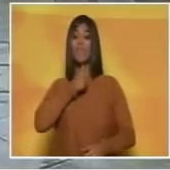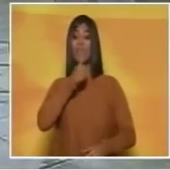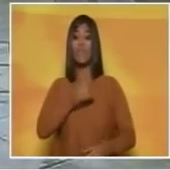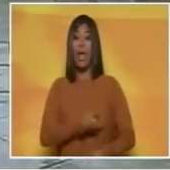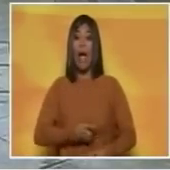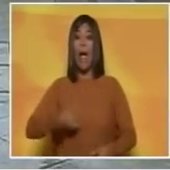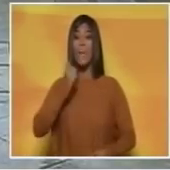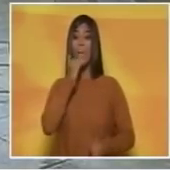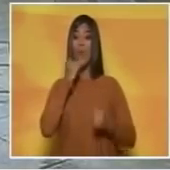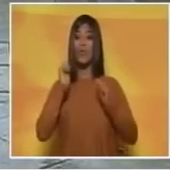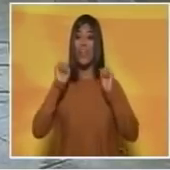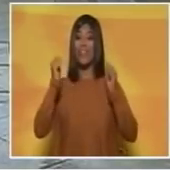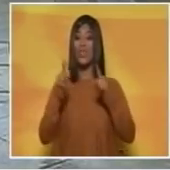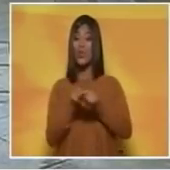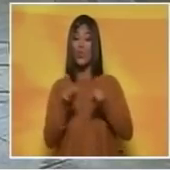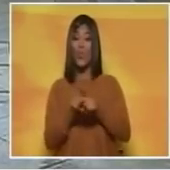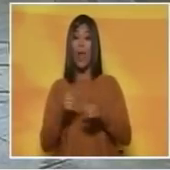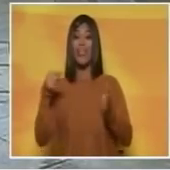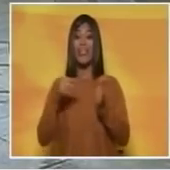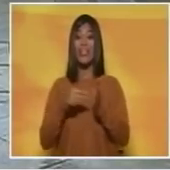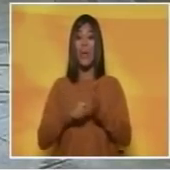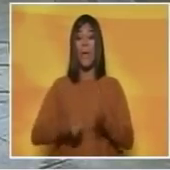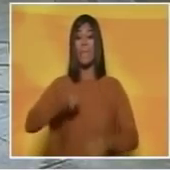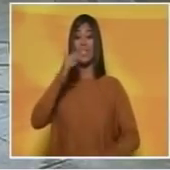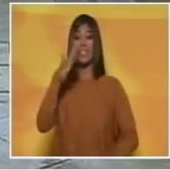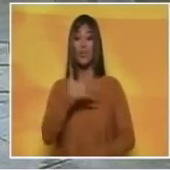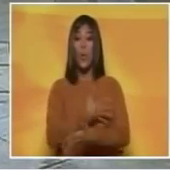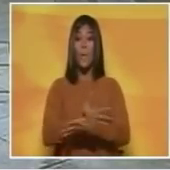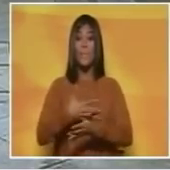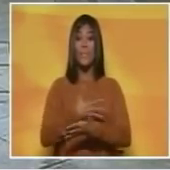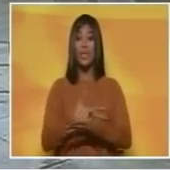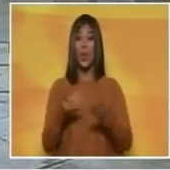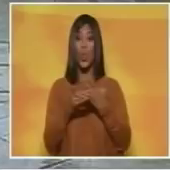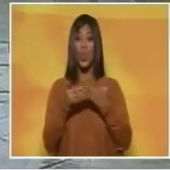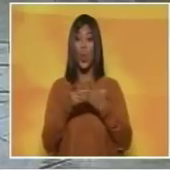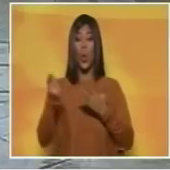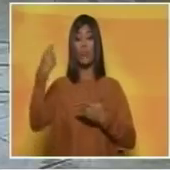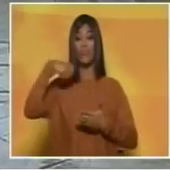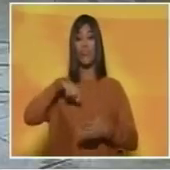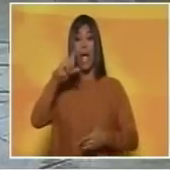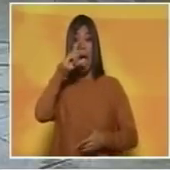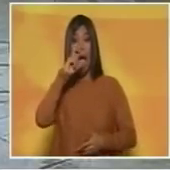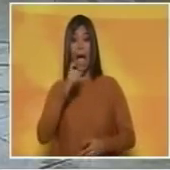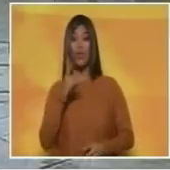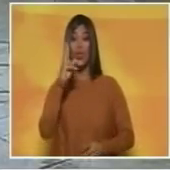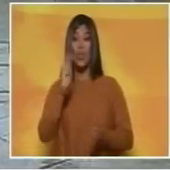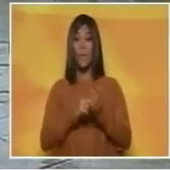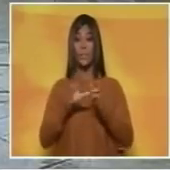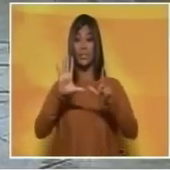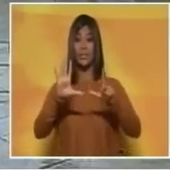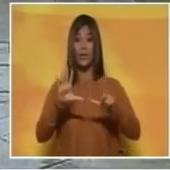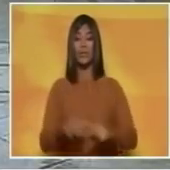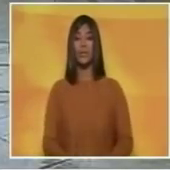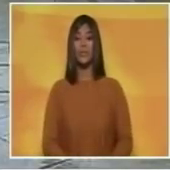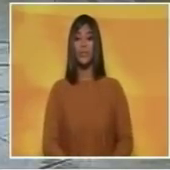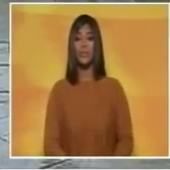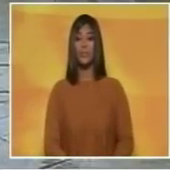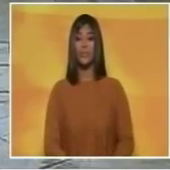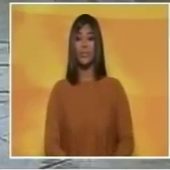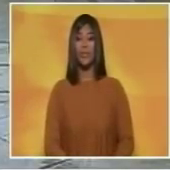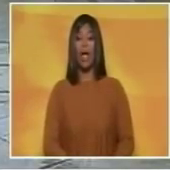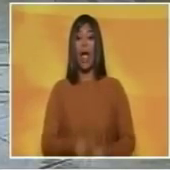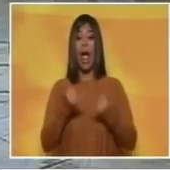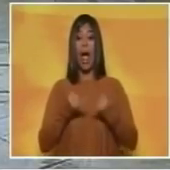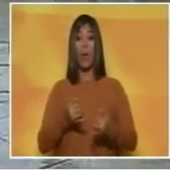abril. Aseguran que les adeudan más de 5 millones de dólares desde el año 2007. A continuación, declaraciones